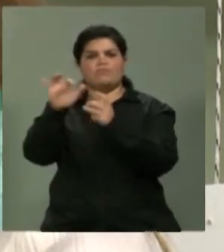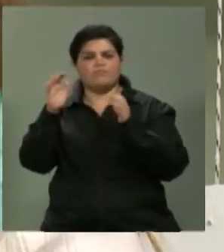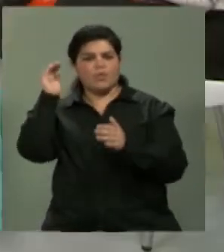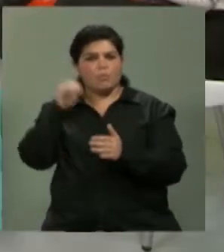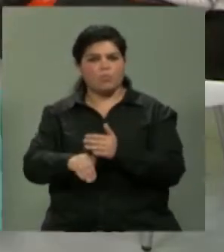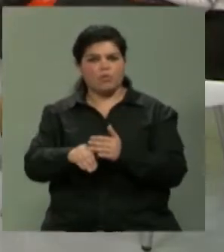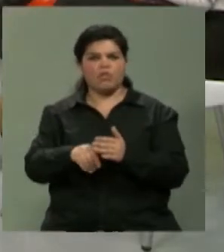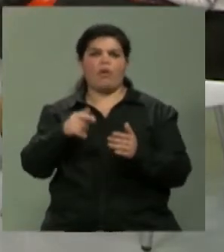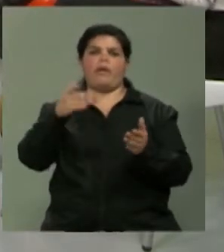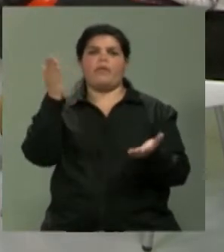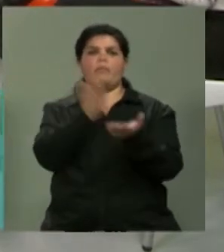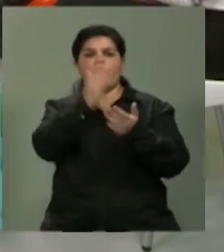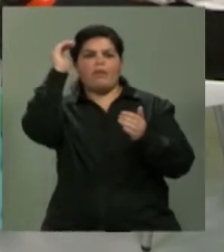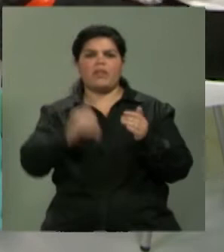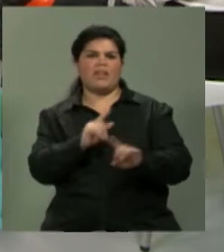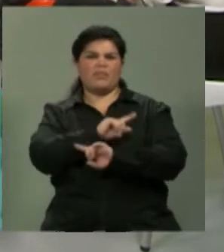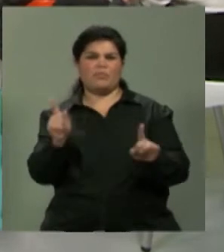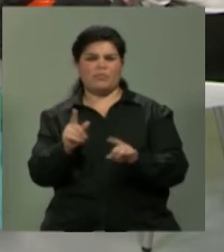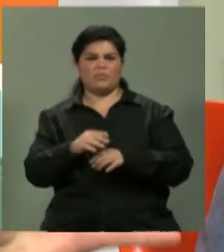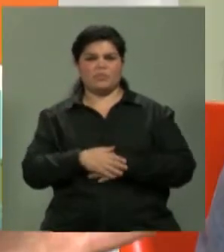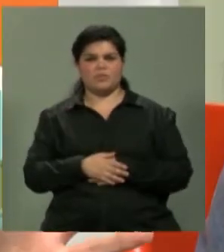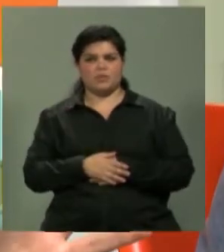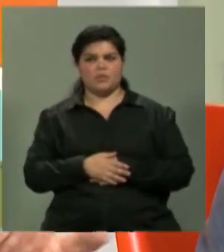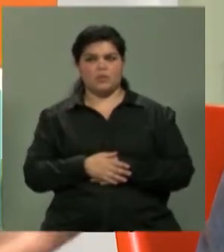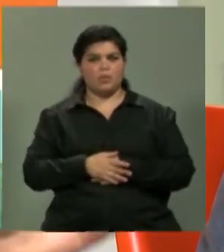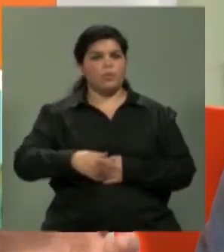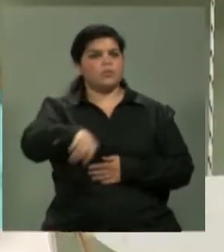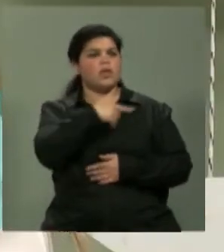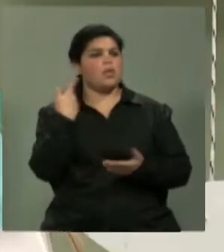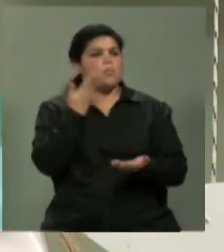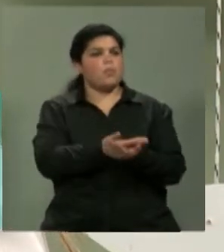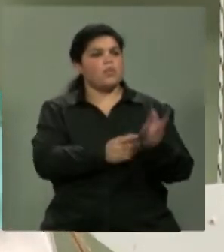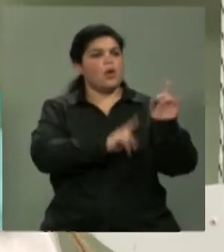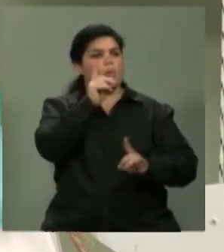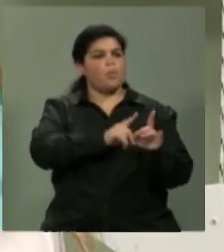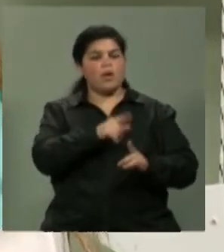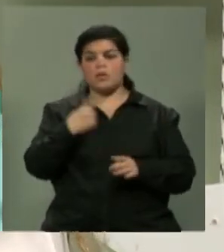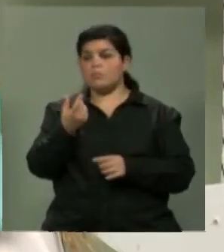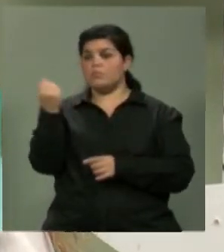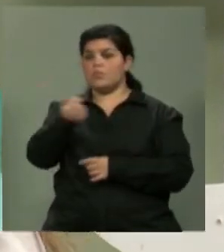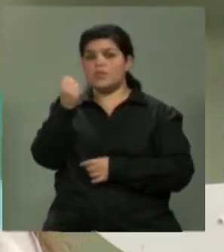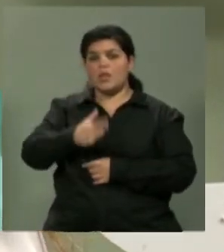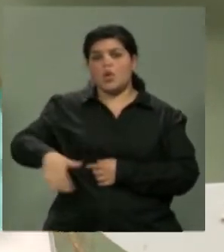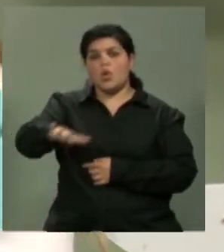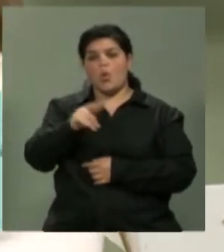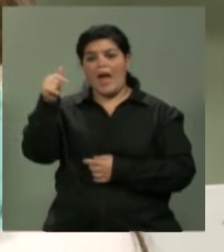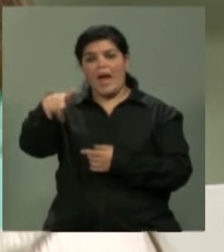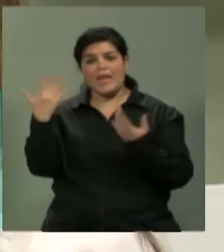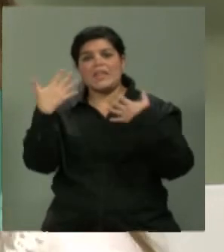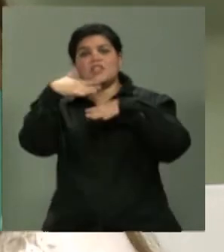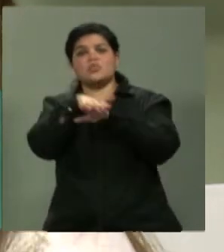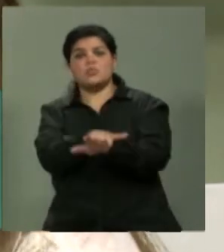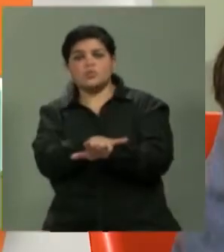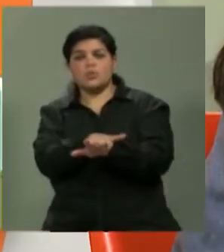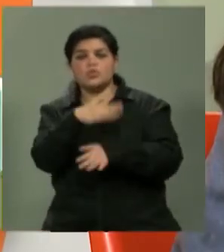baja imputabilidad. Chico del INCE, ¿qué proponen ustedes? Tiene que ir a un para centro que- de reinserción social que funcione, no como el ex COS